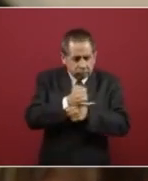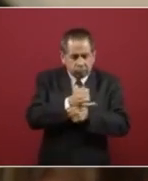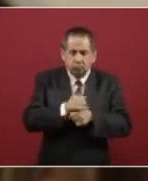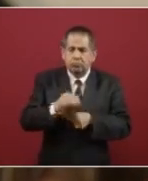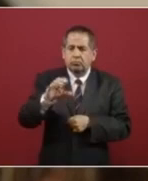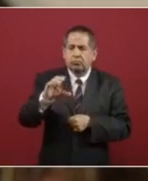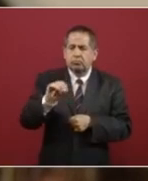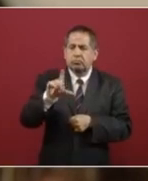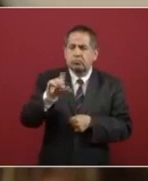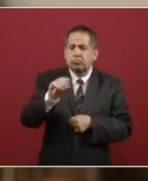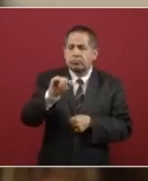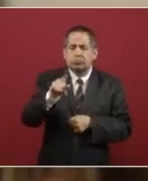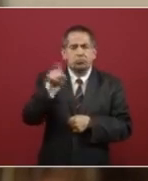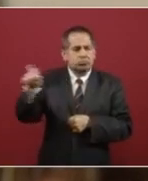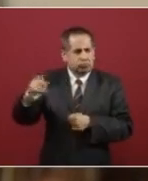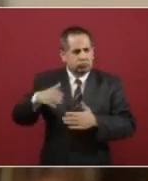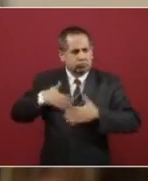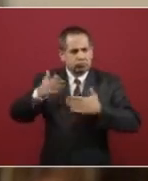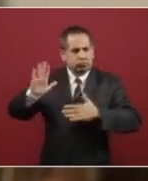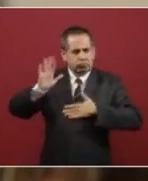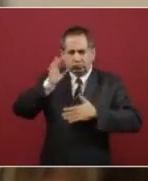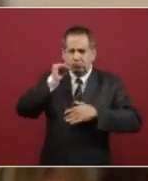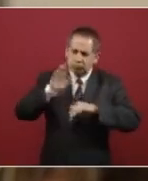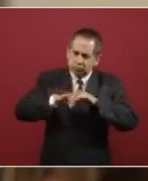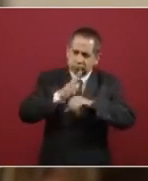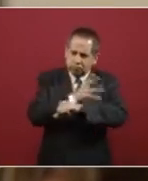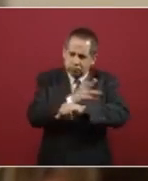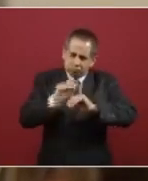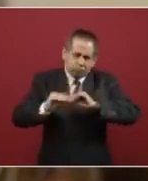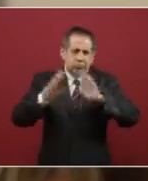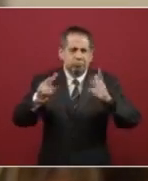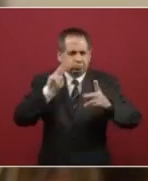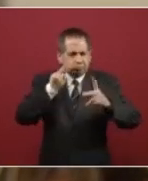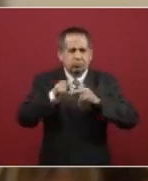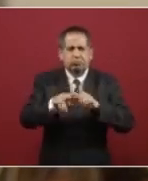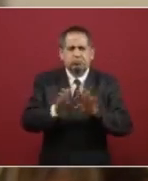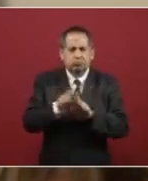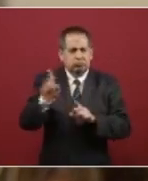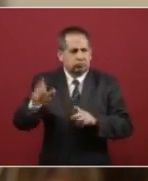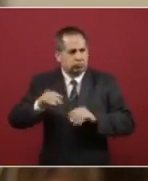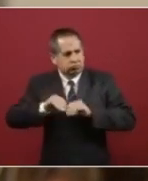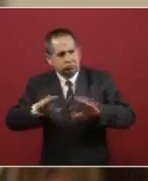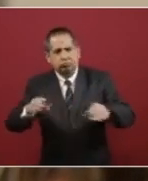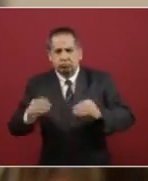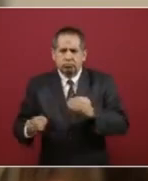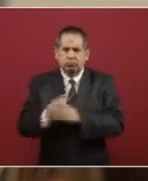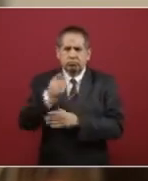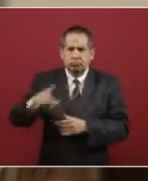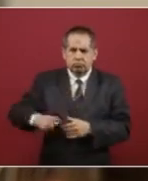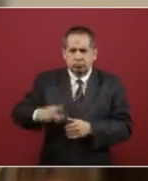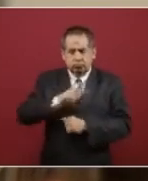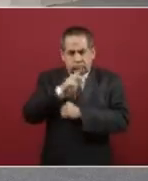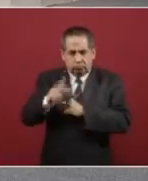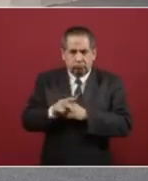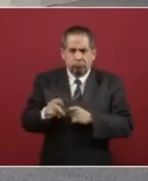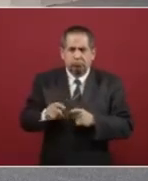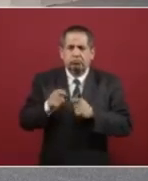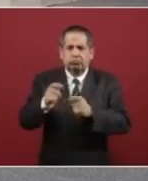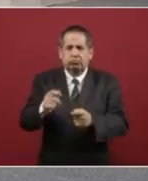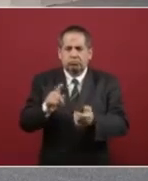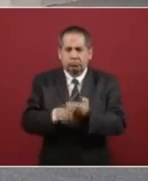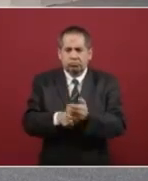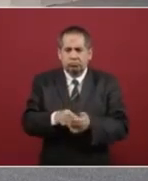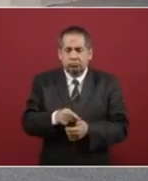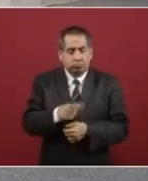Ellos confían mucho en su palabra, en la transparencia que ha dado usted a este nuevo gobierno y al país. Y ellos me